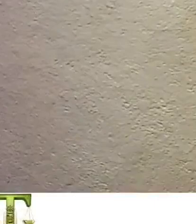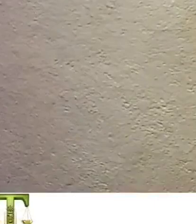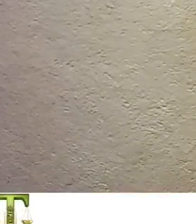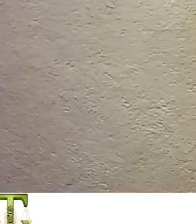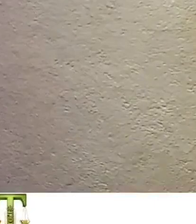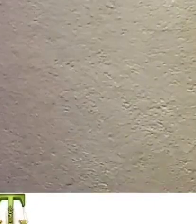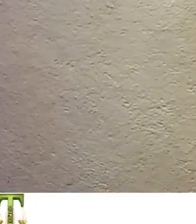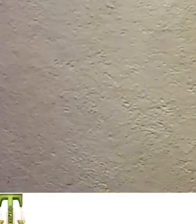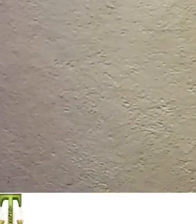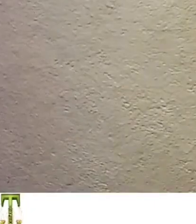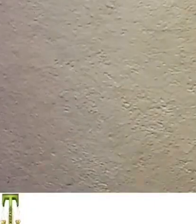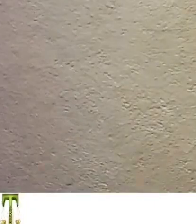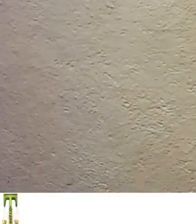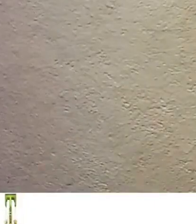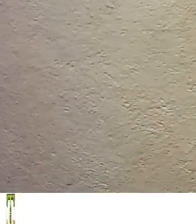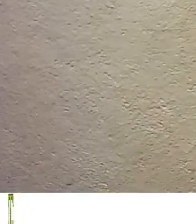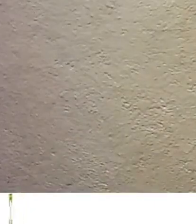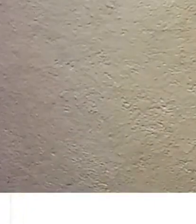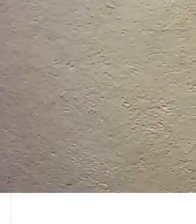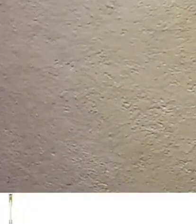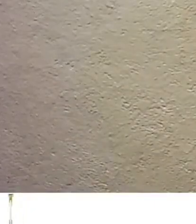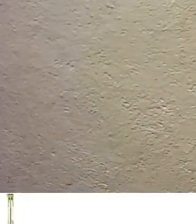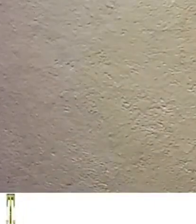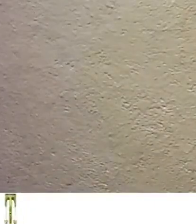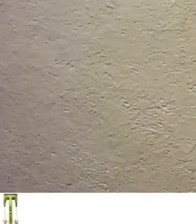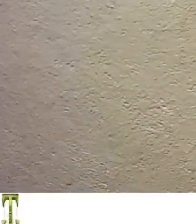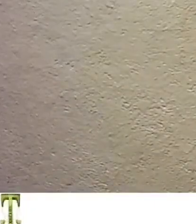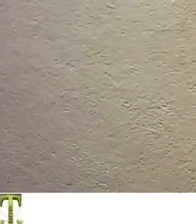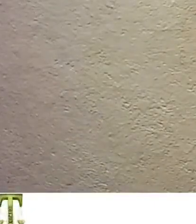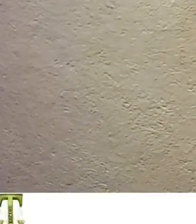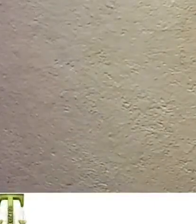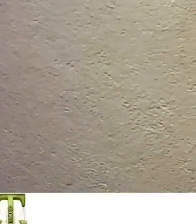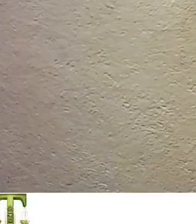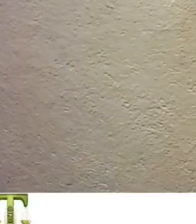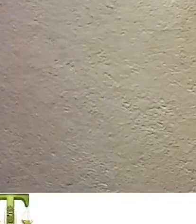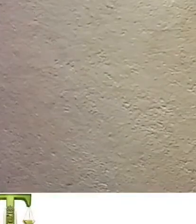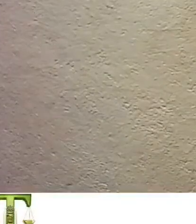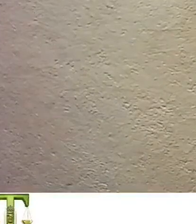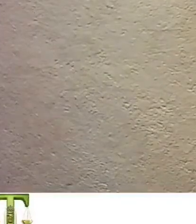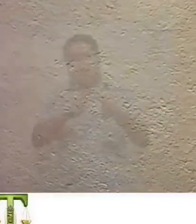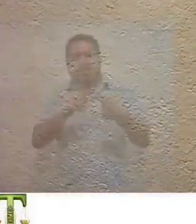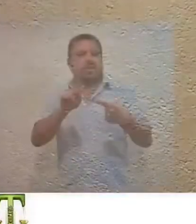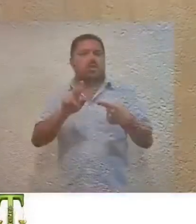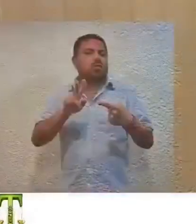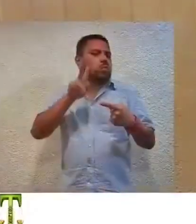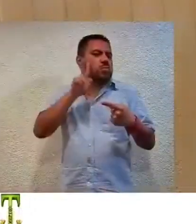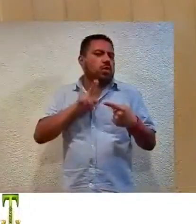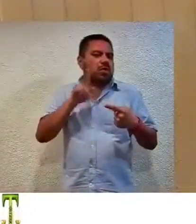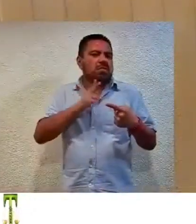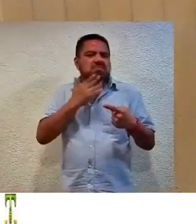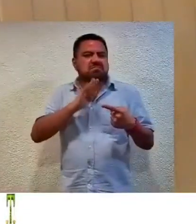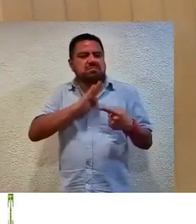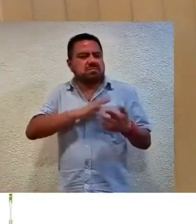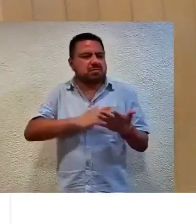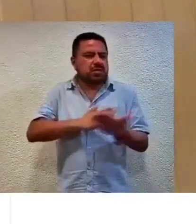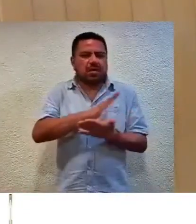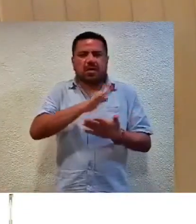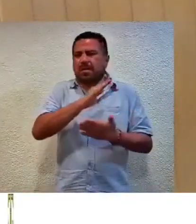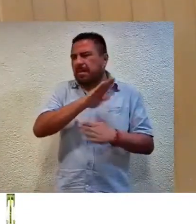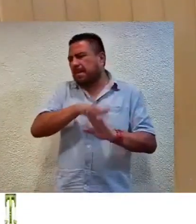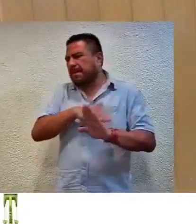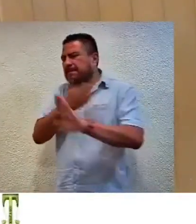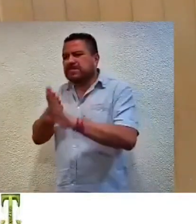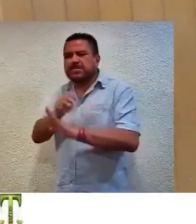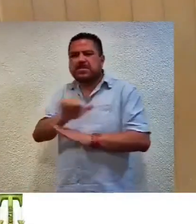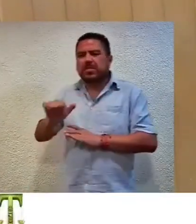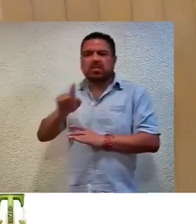así el proyecto concluye con los puntos resolutivos primero es inexistente la infracción consistente en violencia política contra las